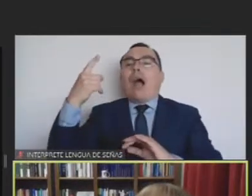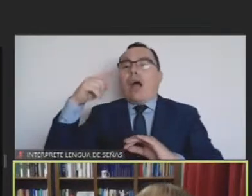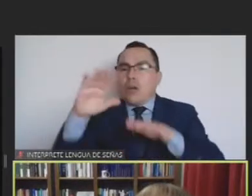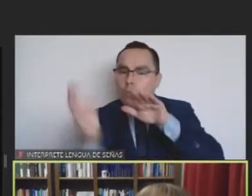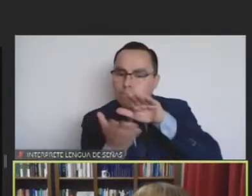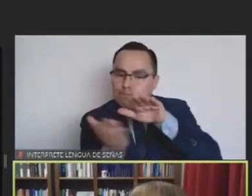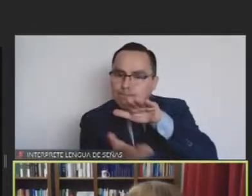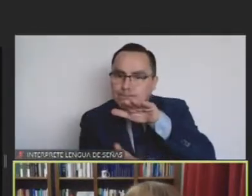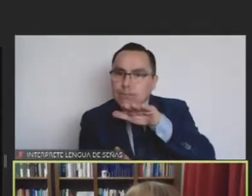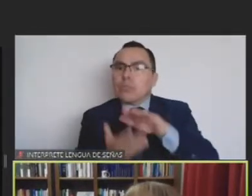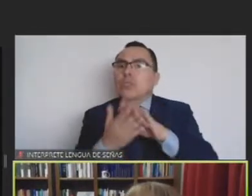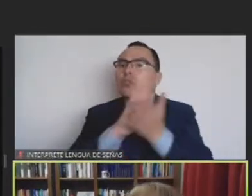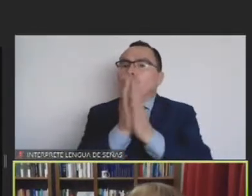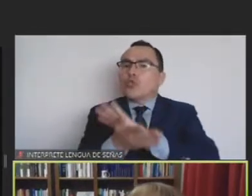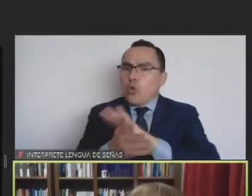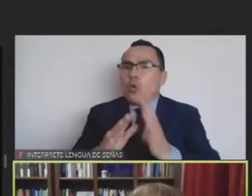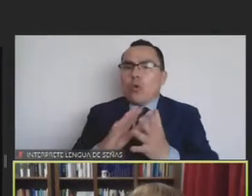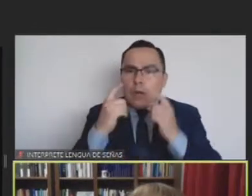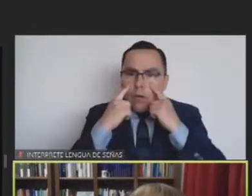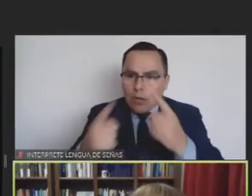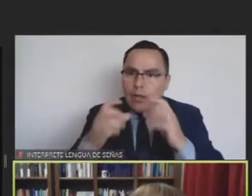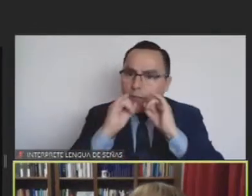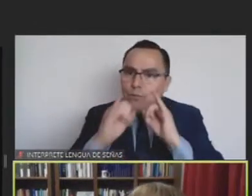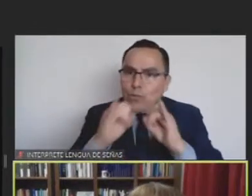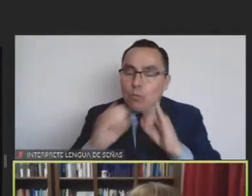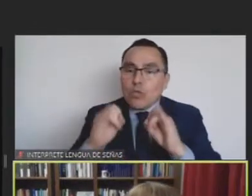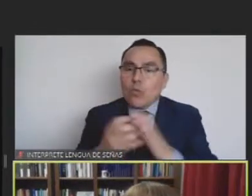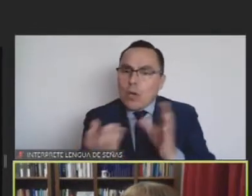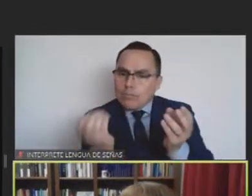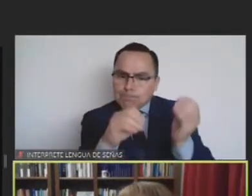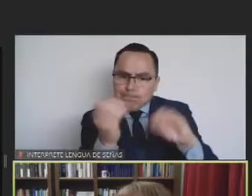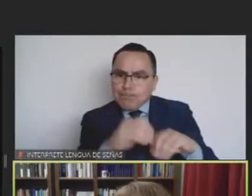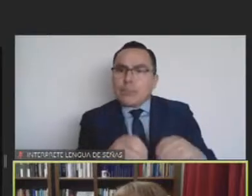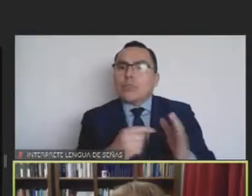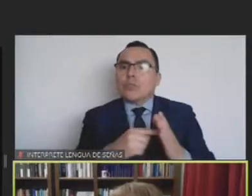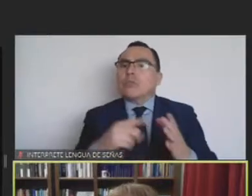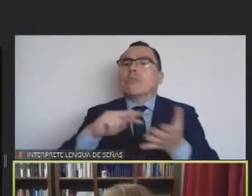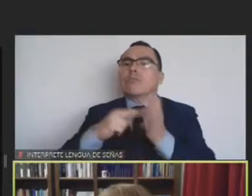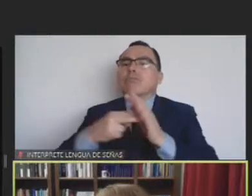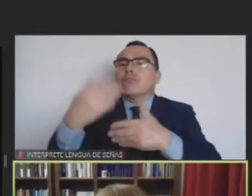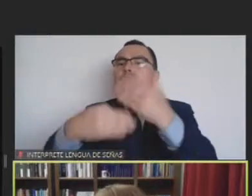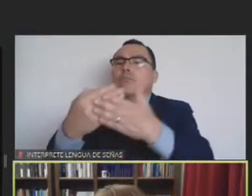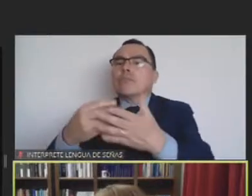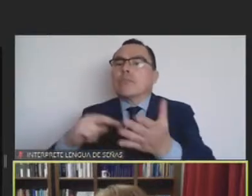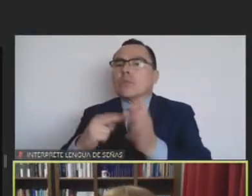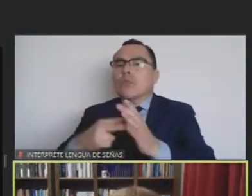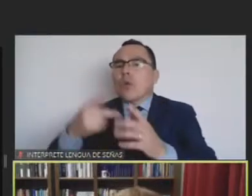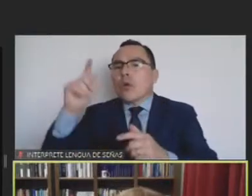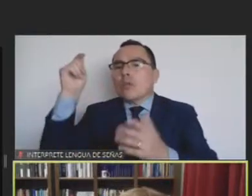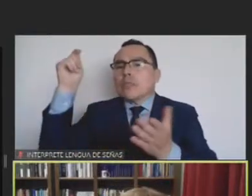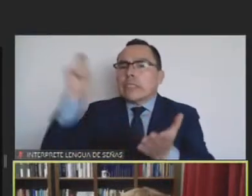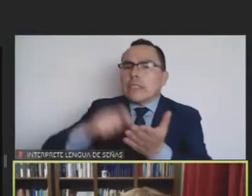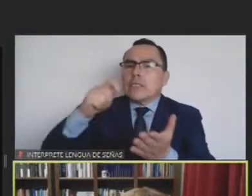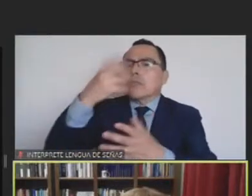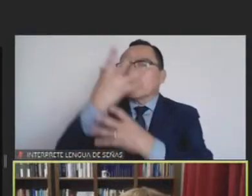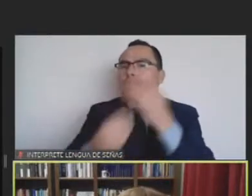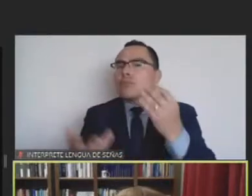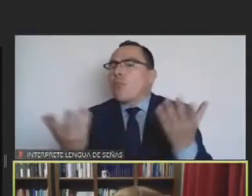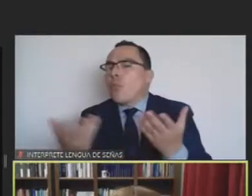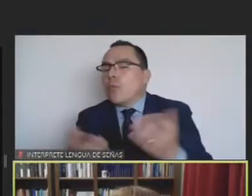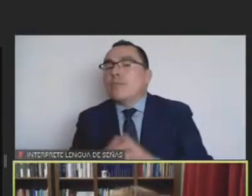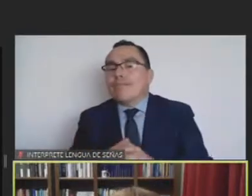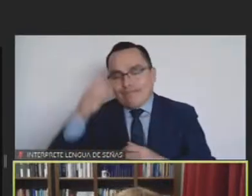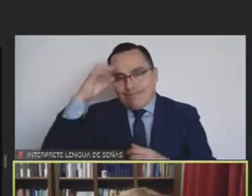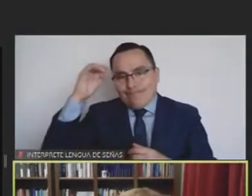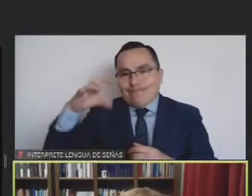Poder Judicial y que sepamos también cómo esos casos se resuelven. Y de ese punto de vista, el tema de la transparencia judicial